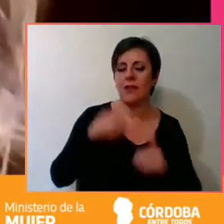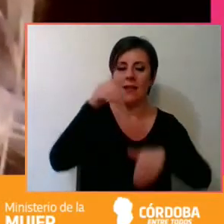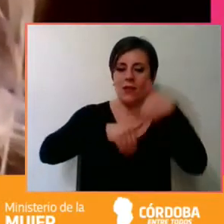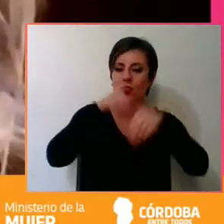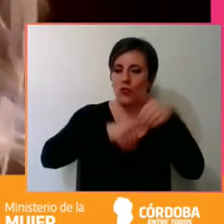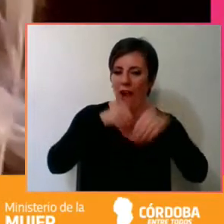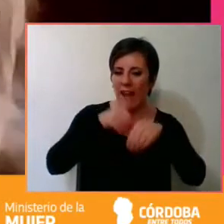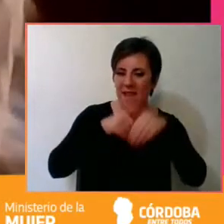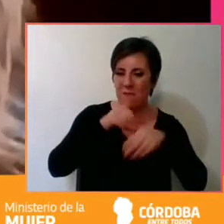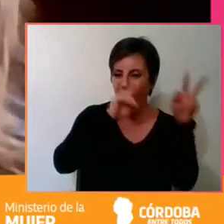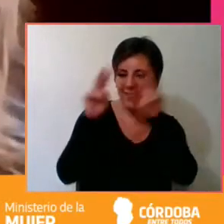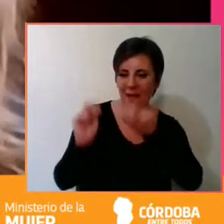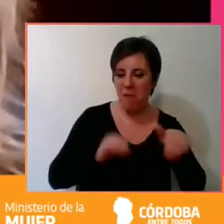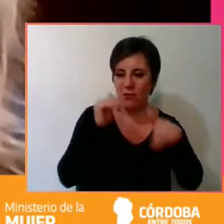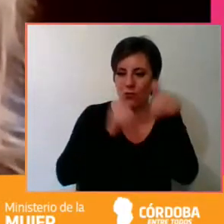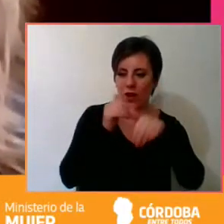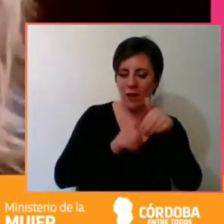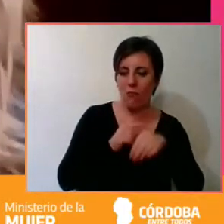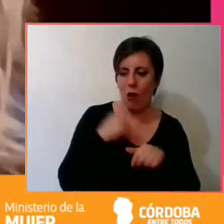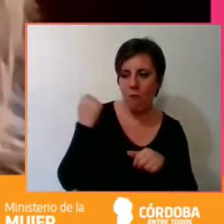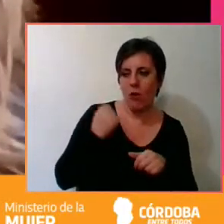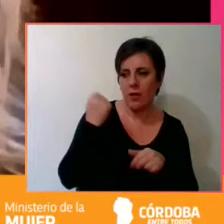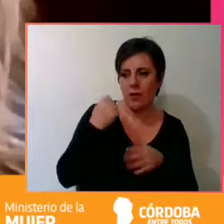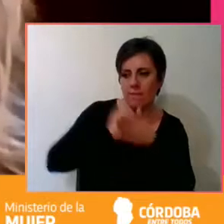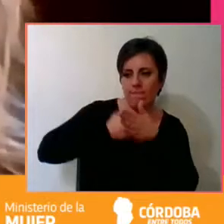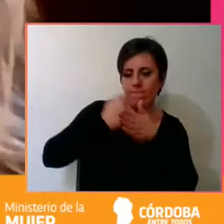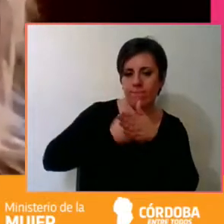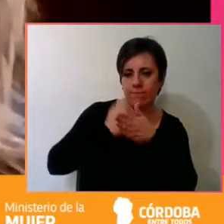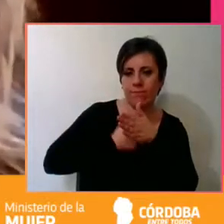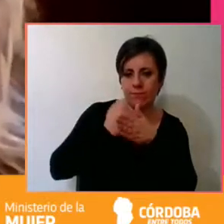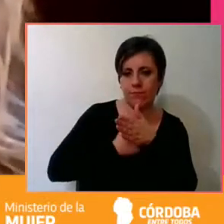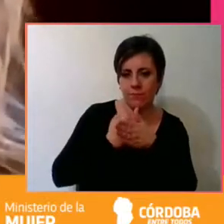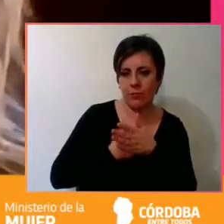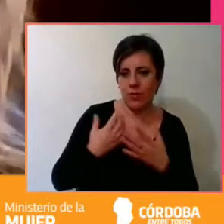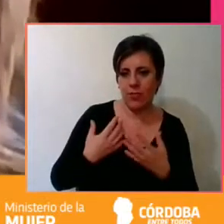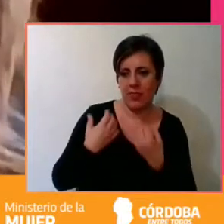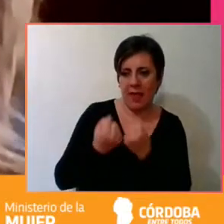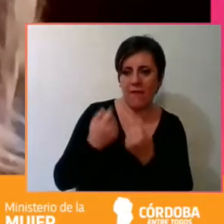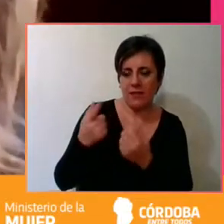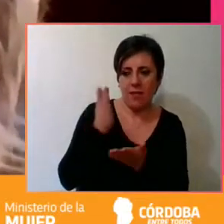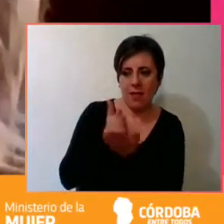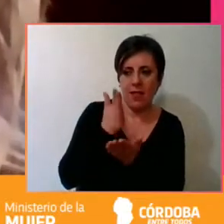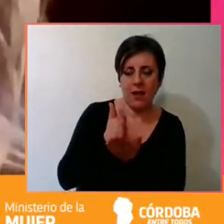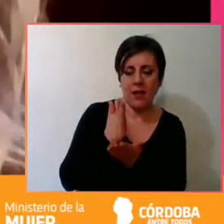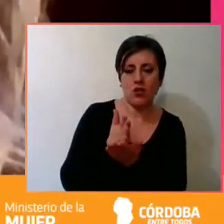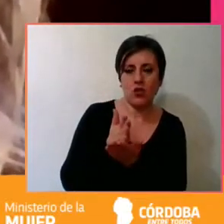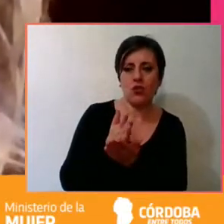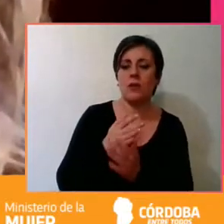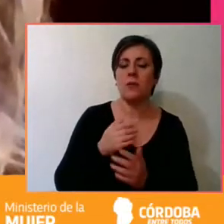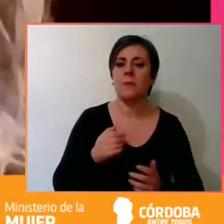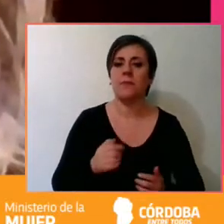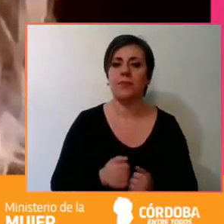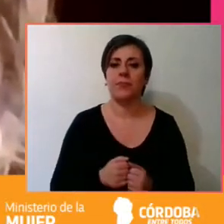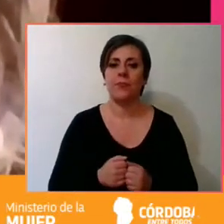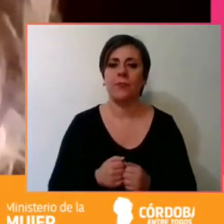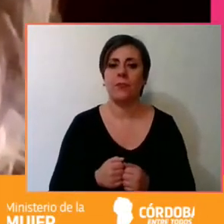y la importancia que veníamos teniendo en esta ola de defensa de estos derechos. Y en